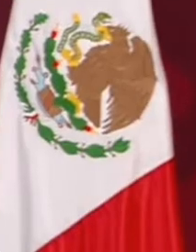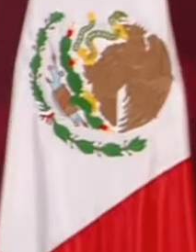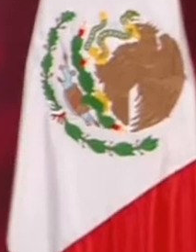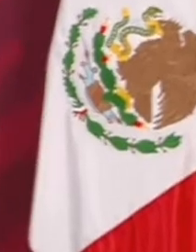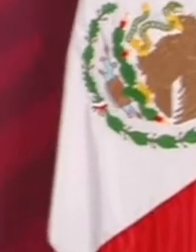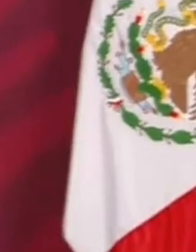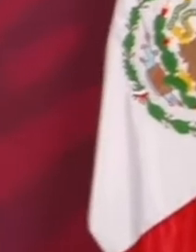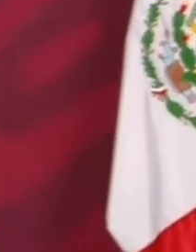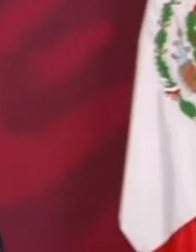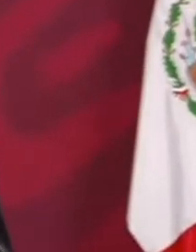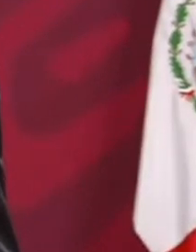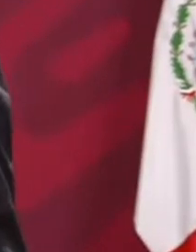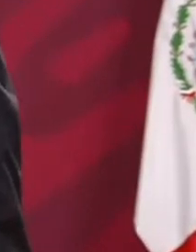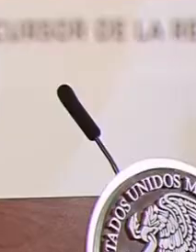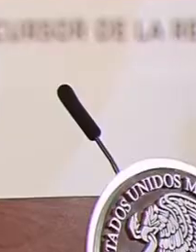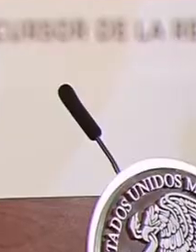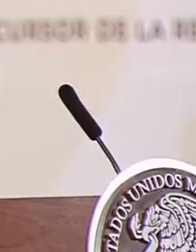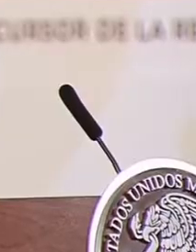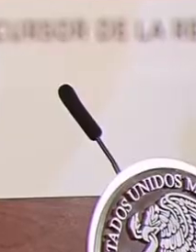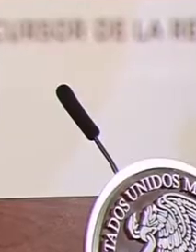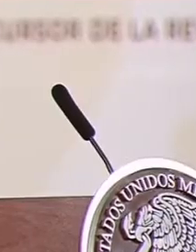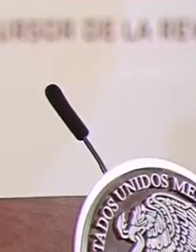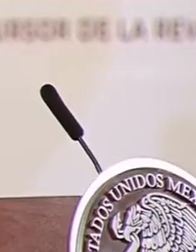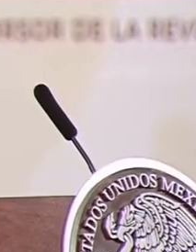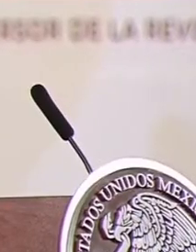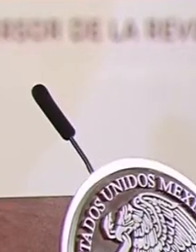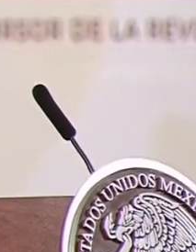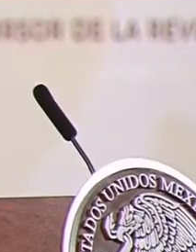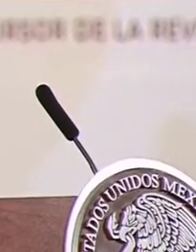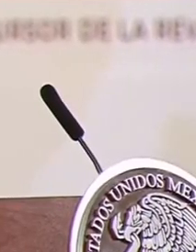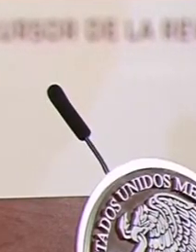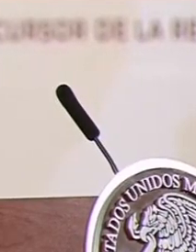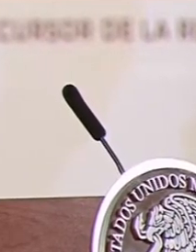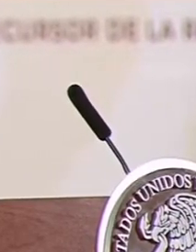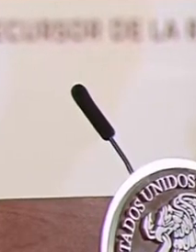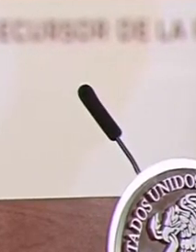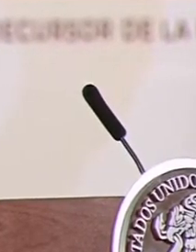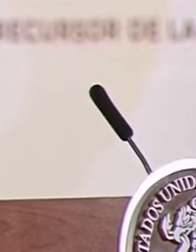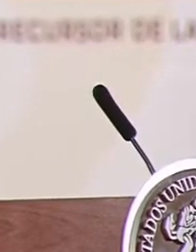pero no le metieron el acelerador del fraude,